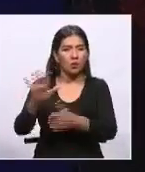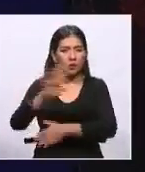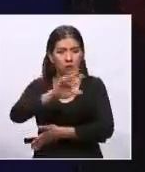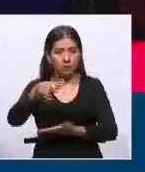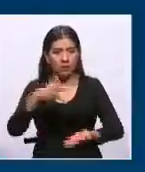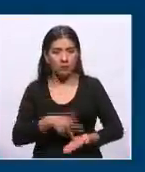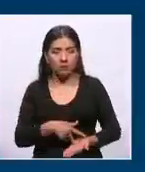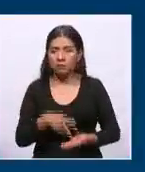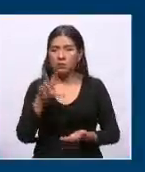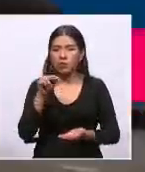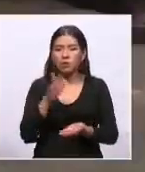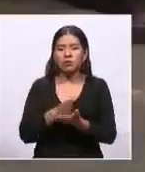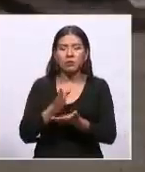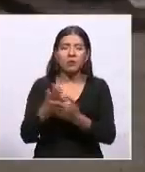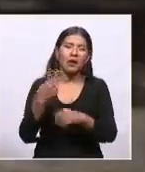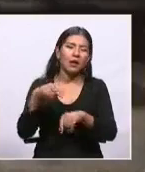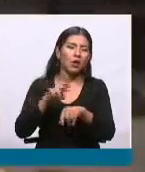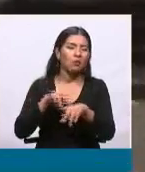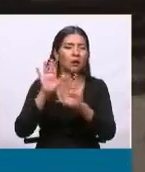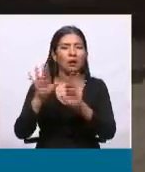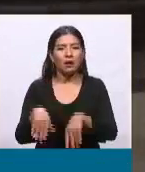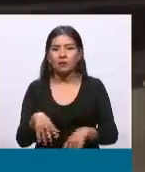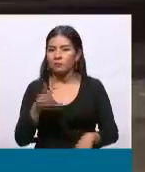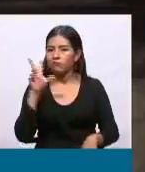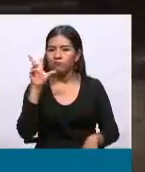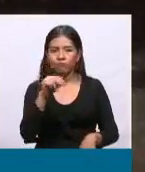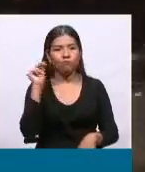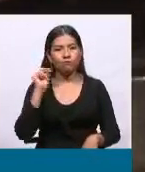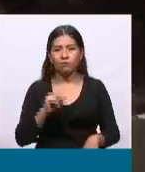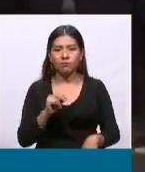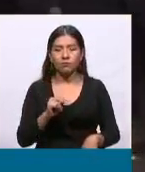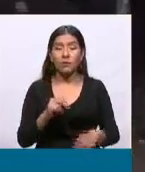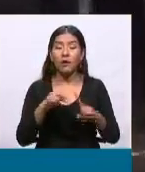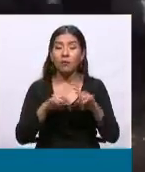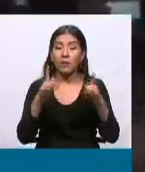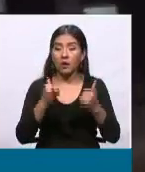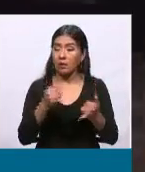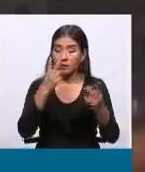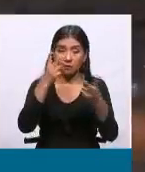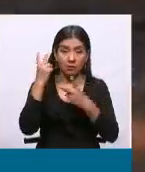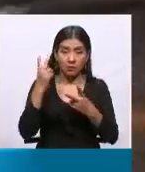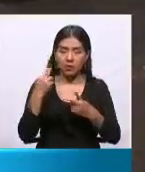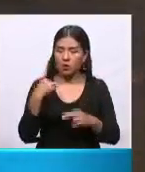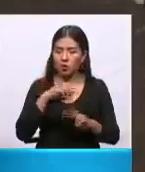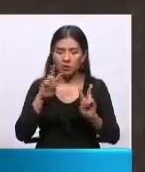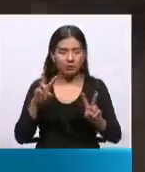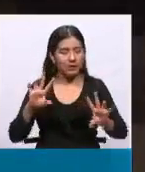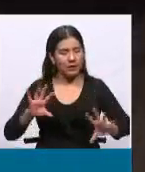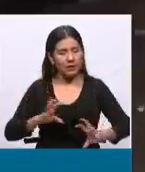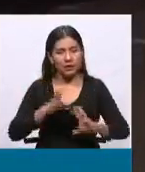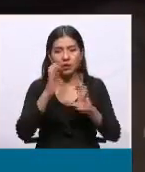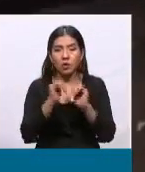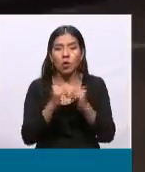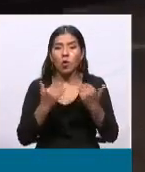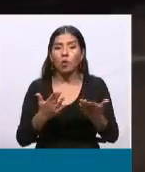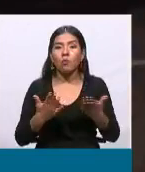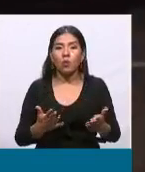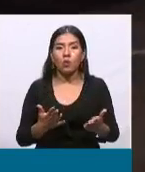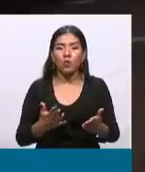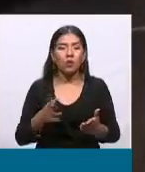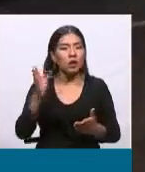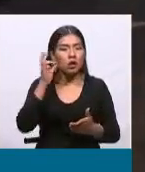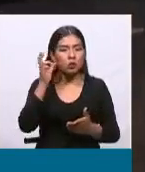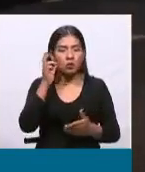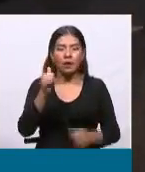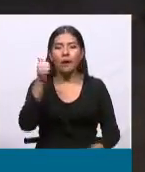no sean normalizados bajo ningún tipo de circunstancia. Iván, es absolutamente indignante el escuchar